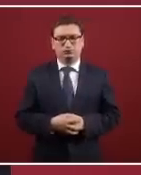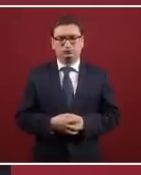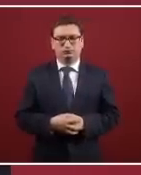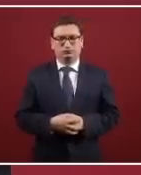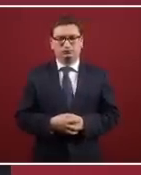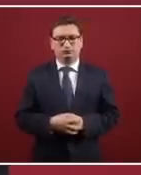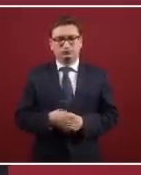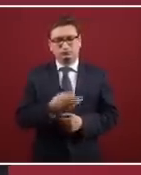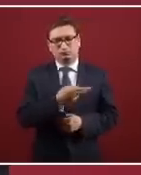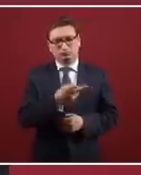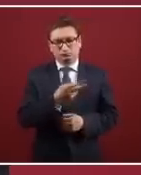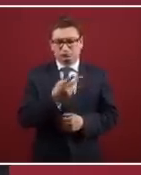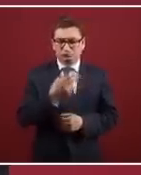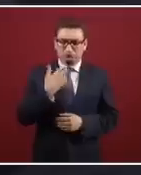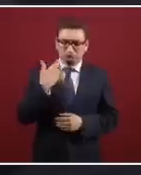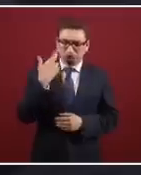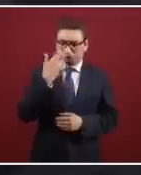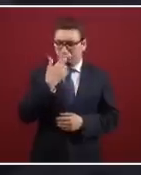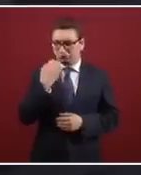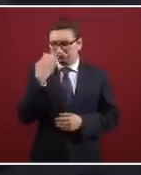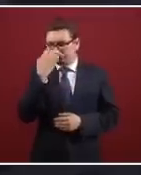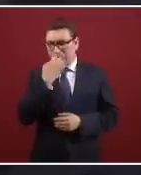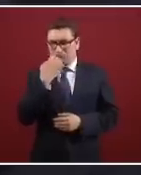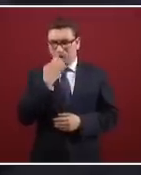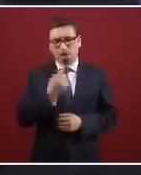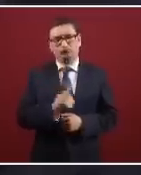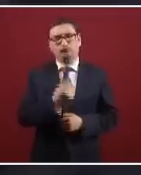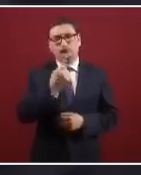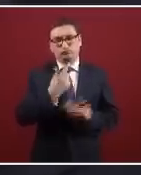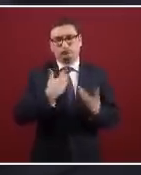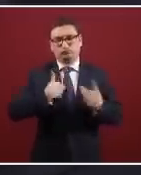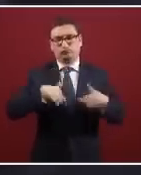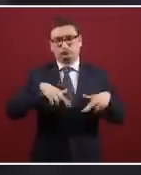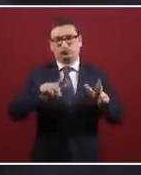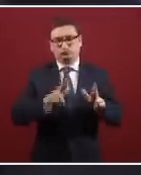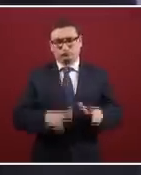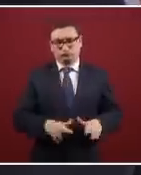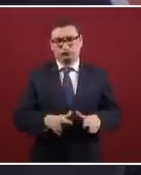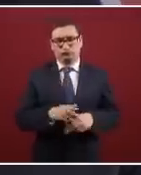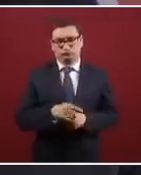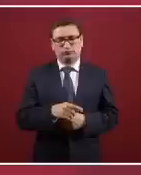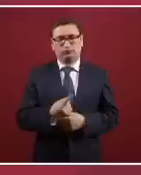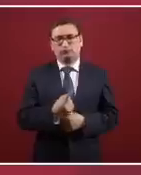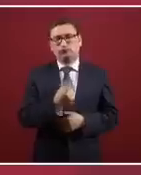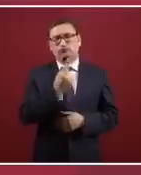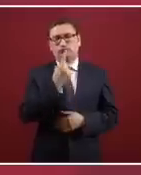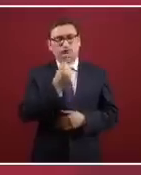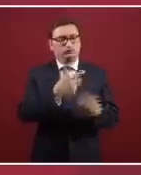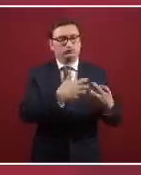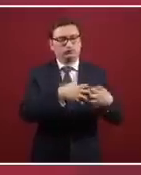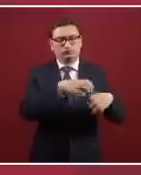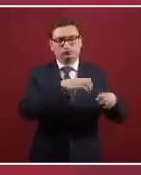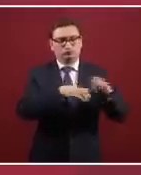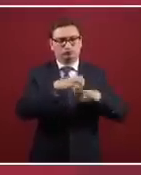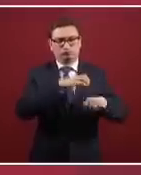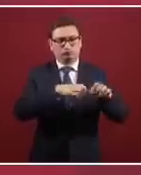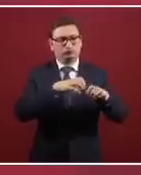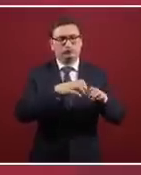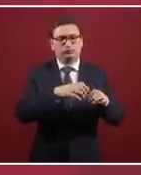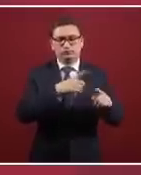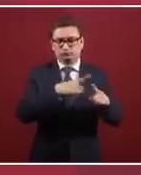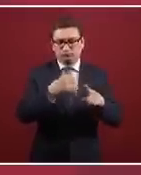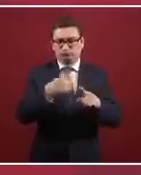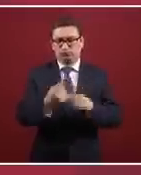como observadores, un representante de todas las empresas